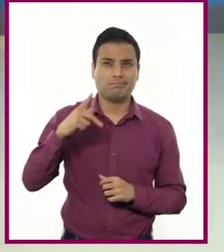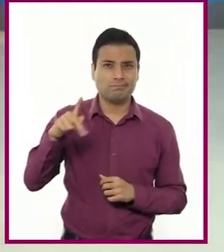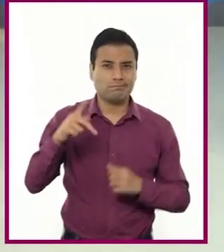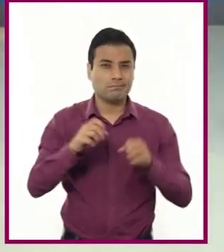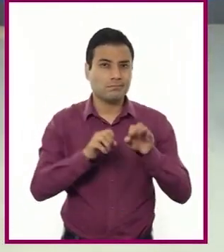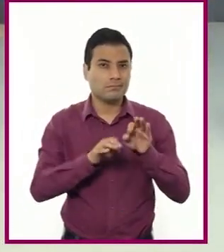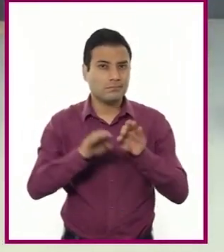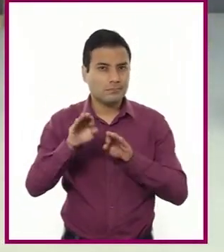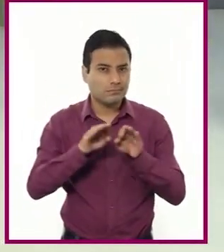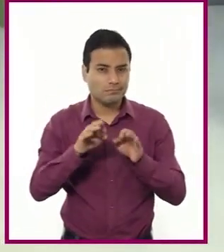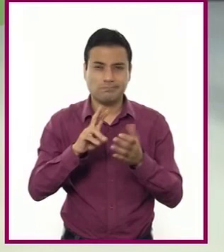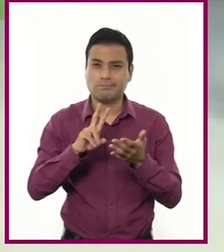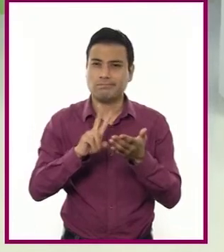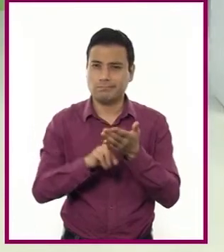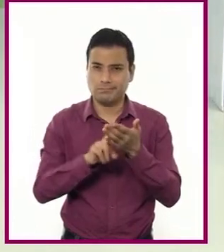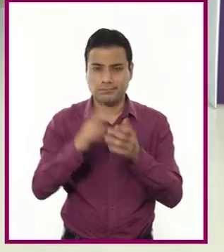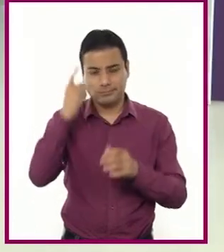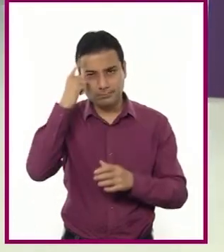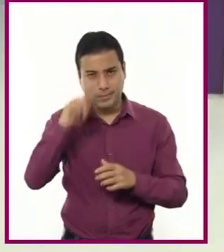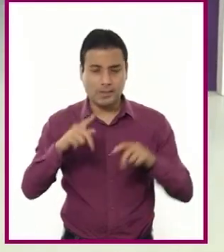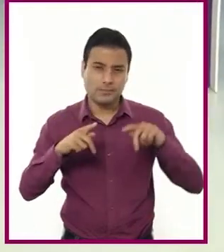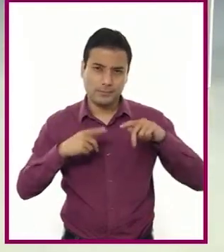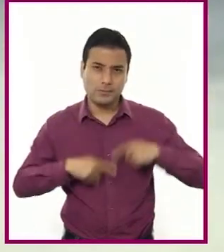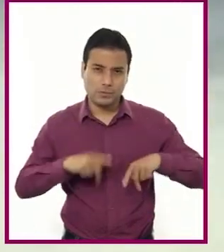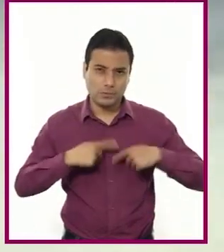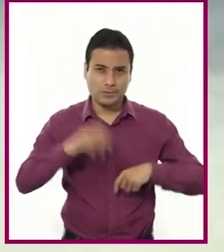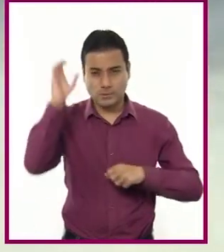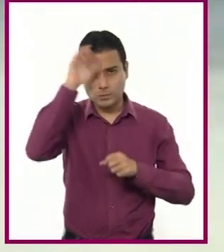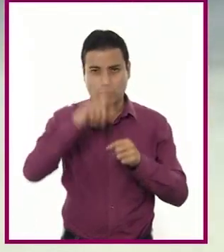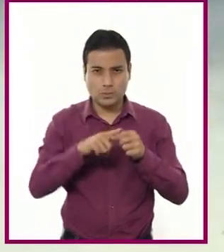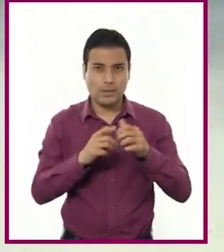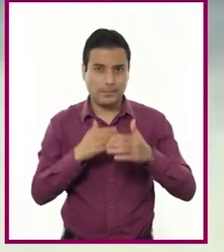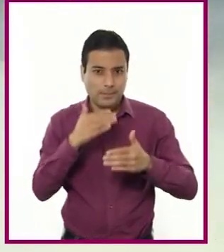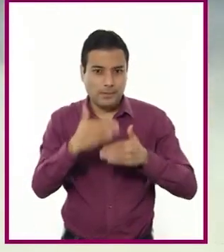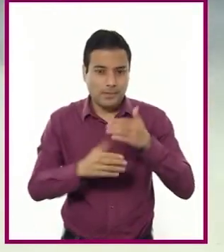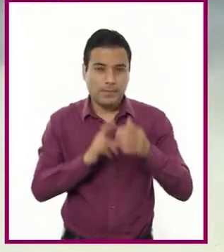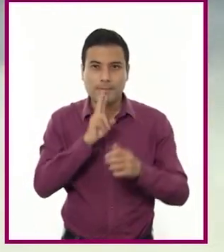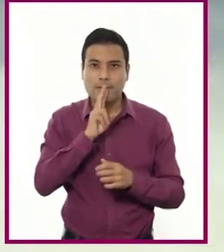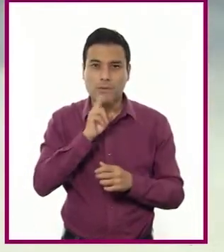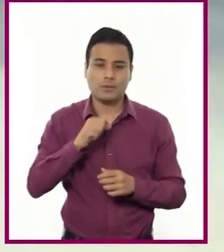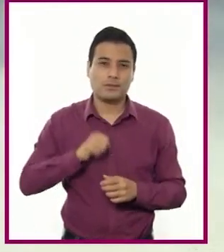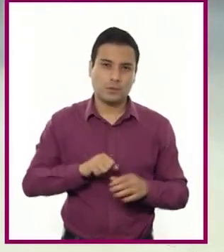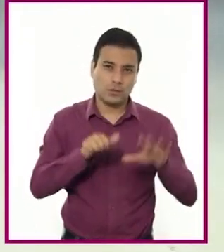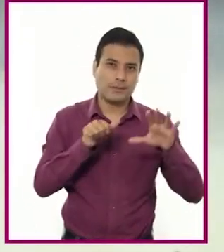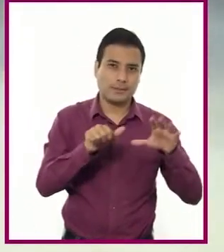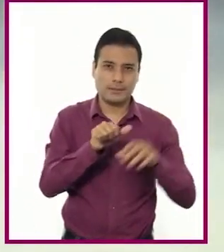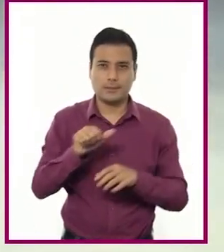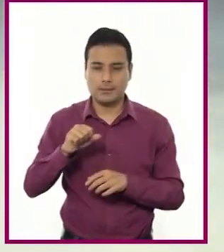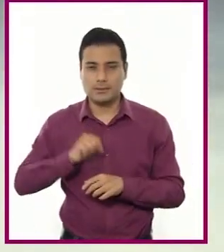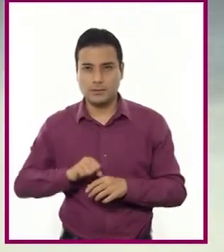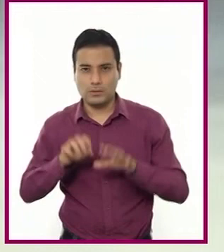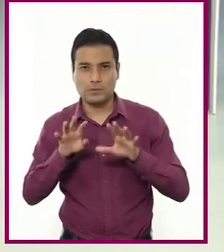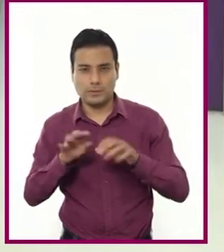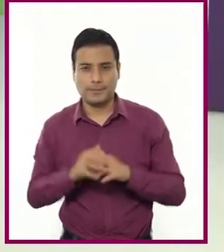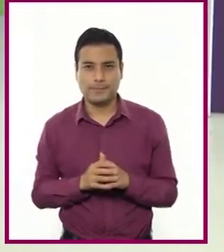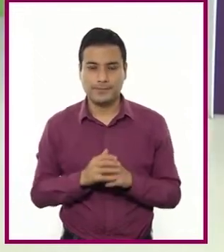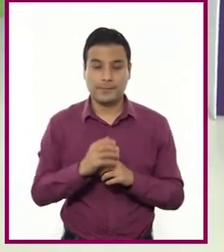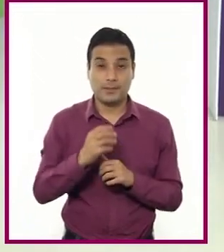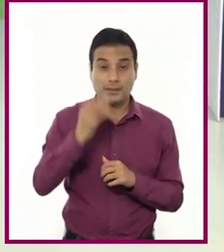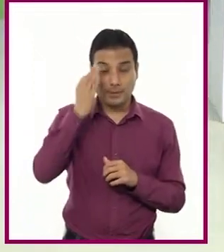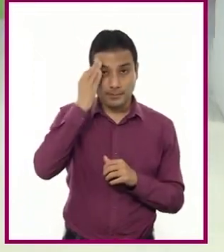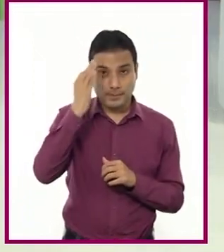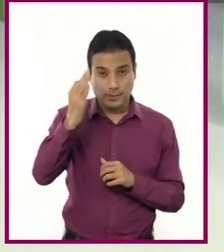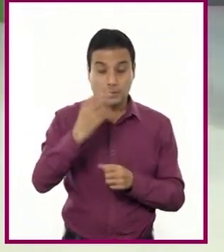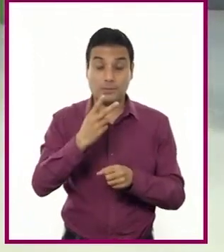vital importancia para el desarrollo social y cultural de los siglos XVI al XIX, y el periodo virreinal no se